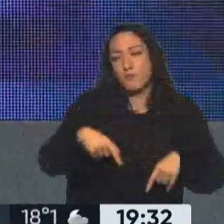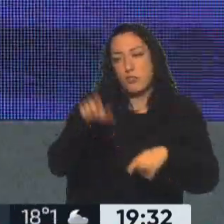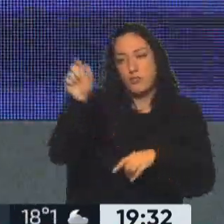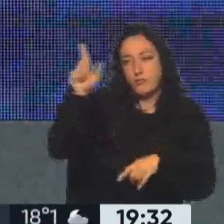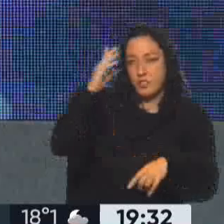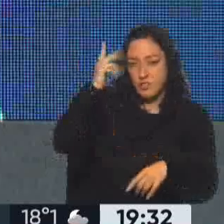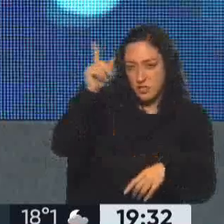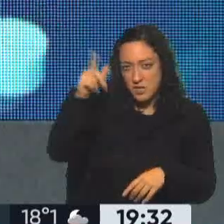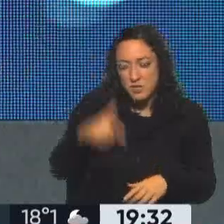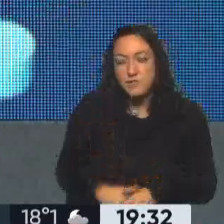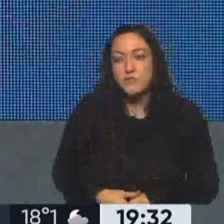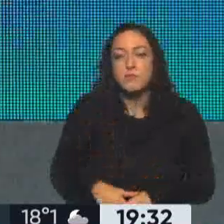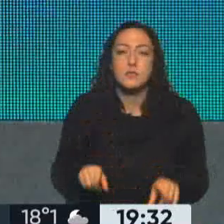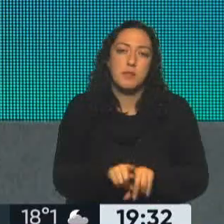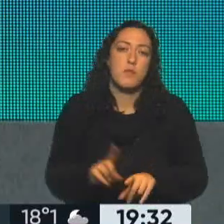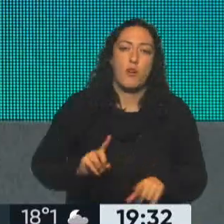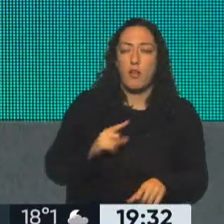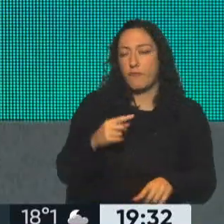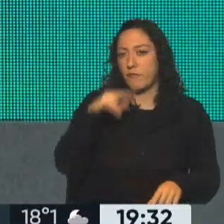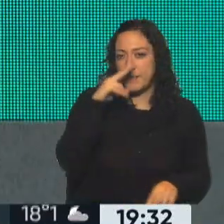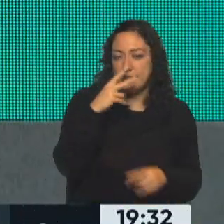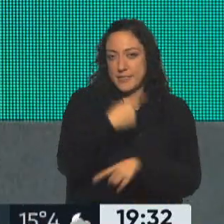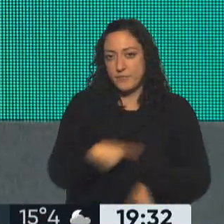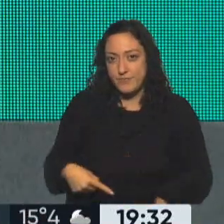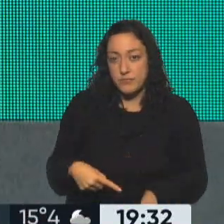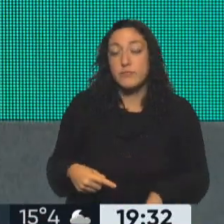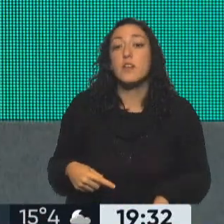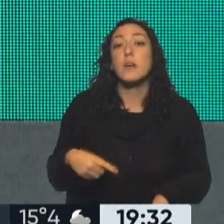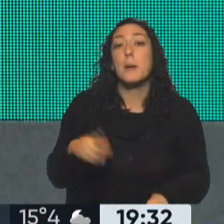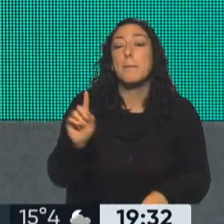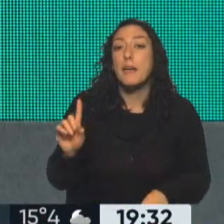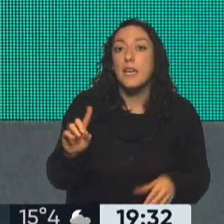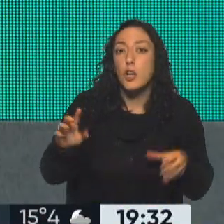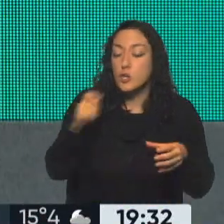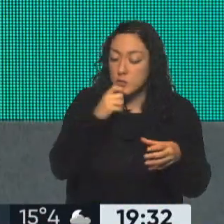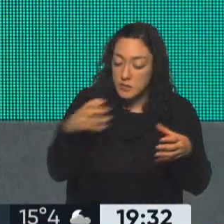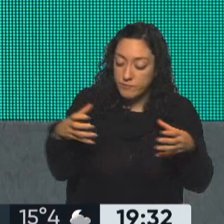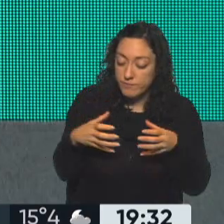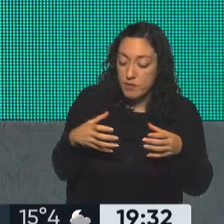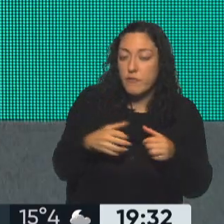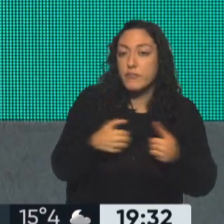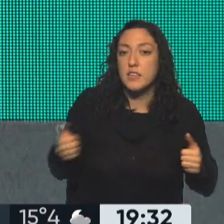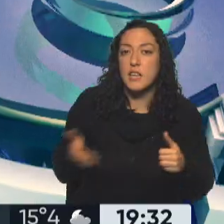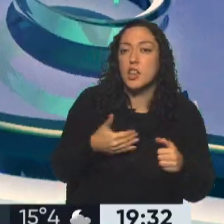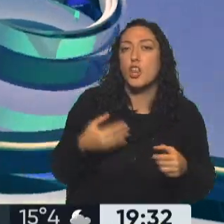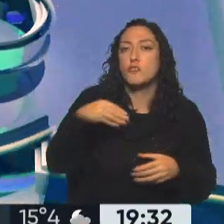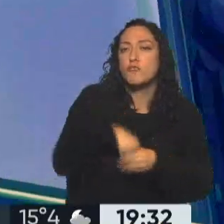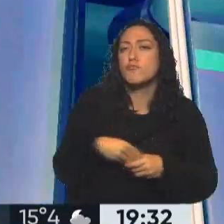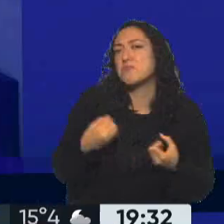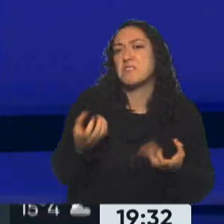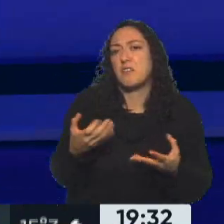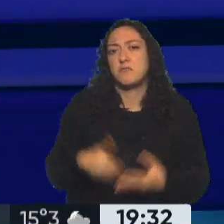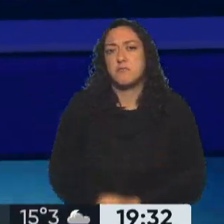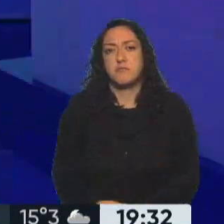y cómo los egos juegan. Después vamos a hablar entre todos. Pero ¿cómo es la interna del Frente de Todos? Dale.